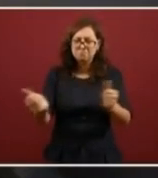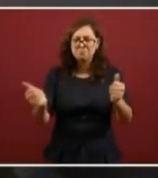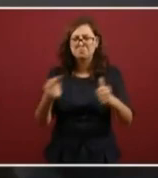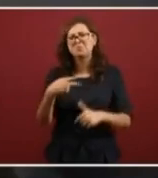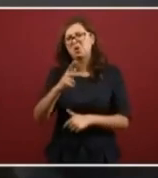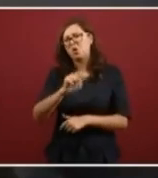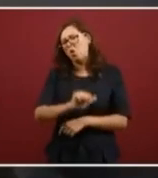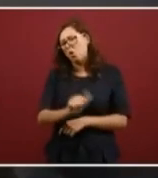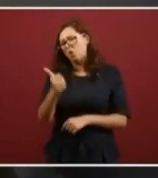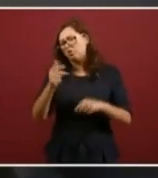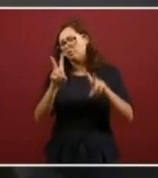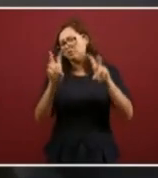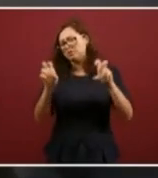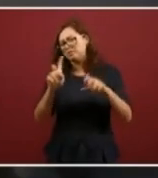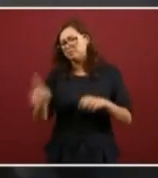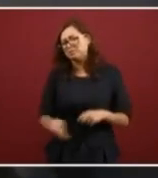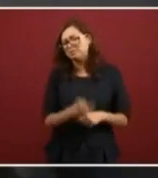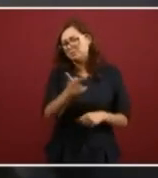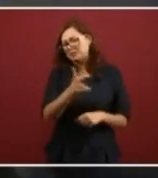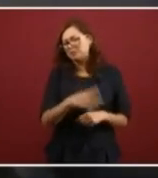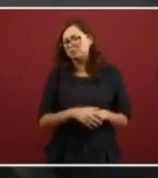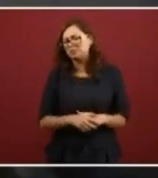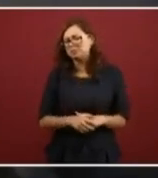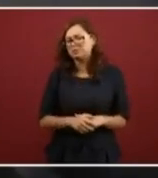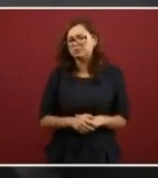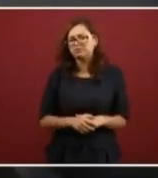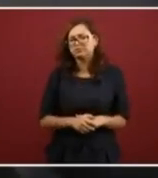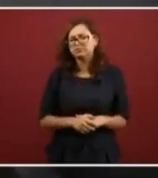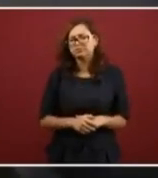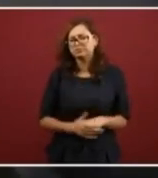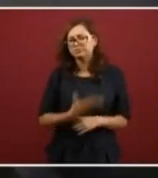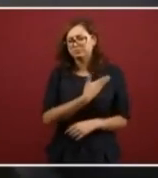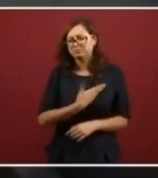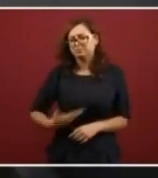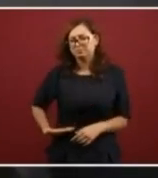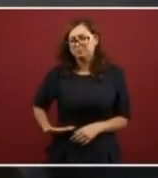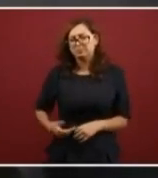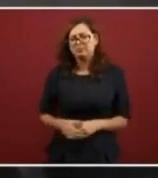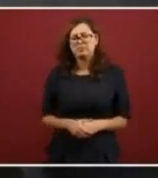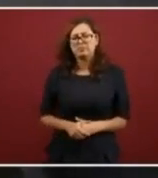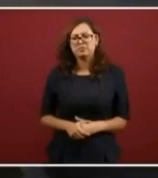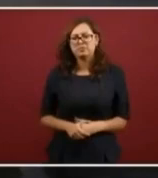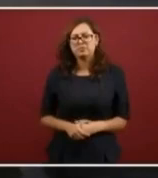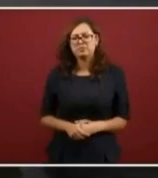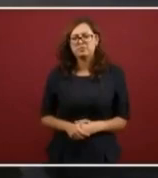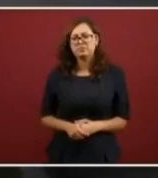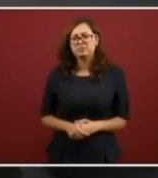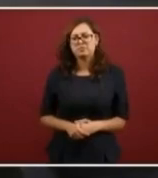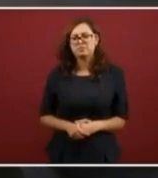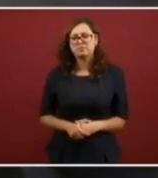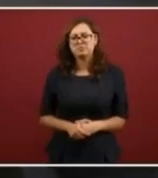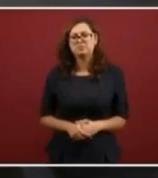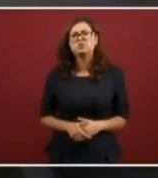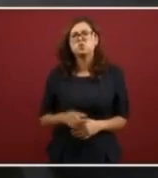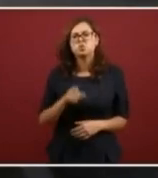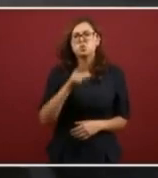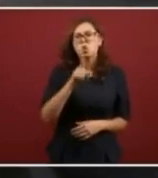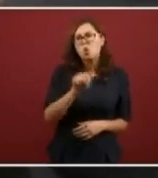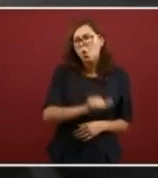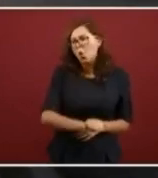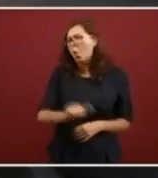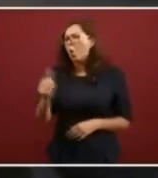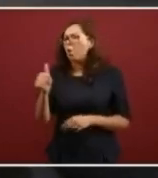legislativos, bueno, presidente, el Ejecutivo pues ha impulsado, ha levantado la voz o